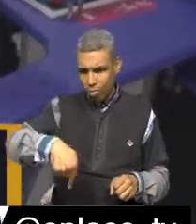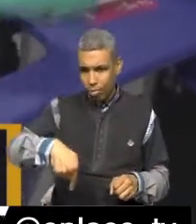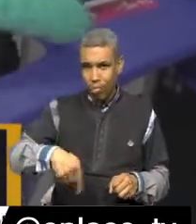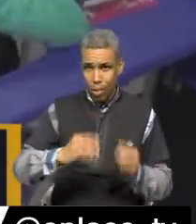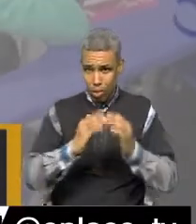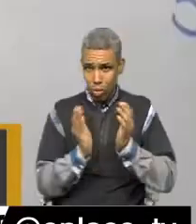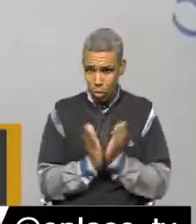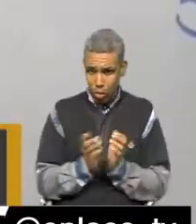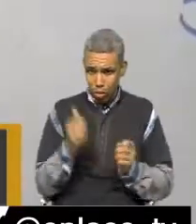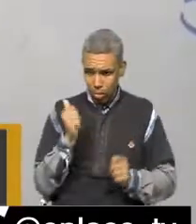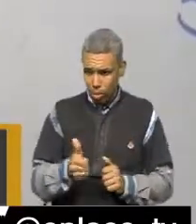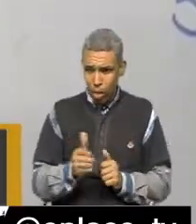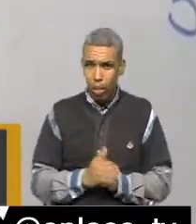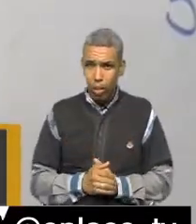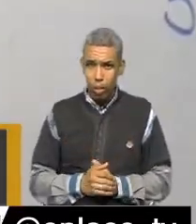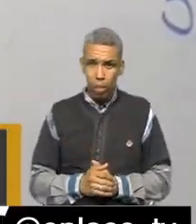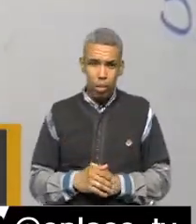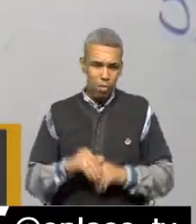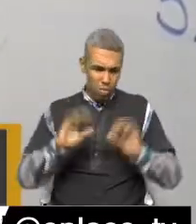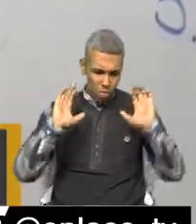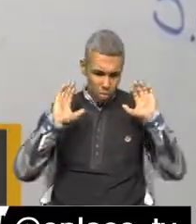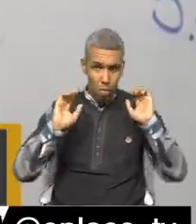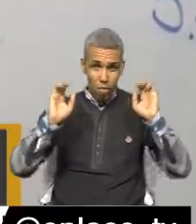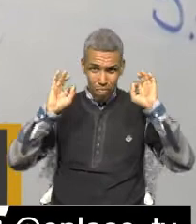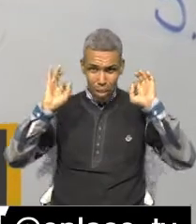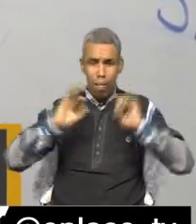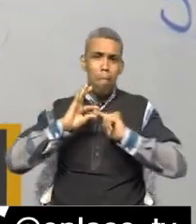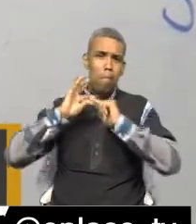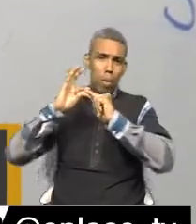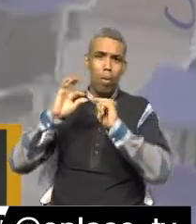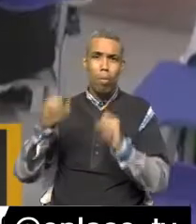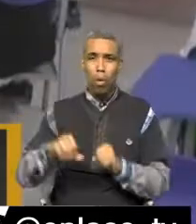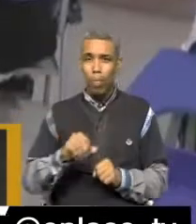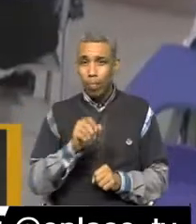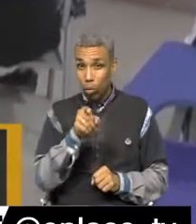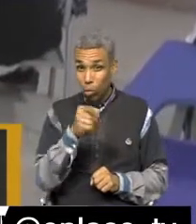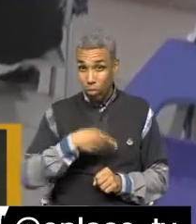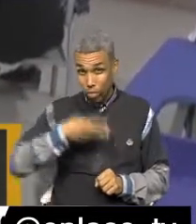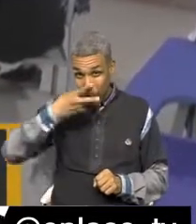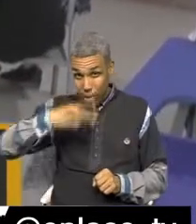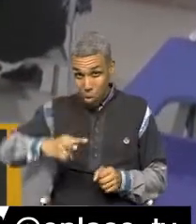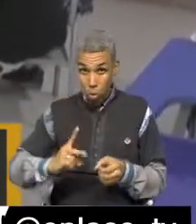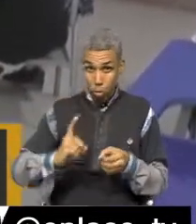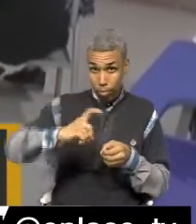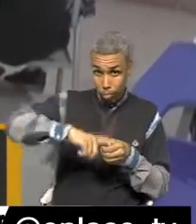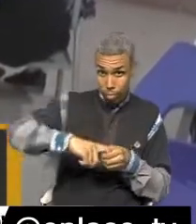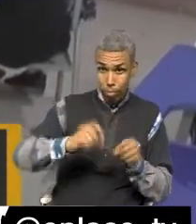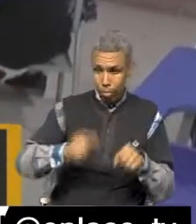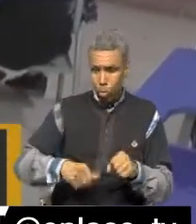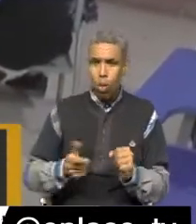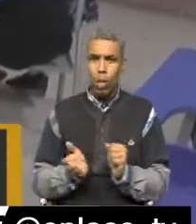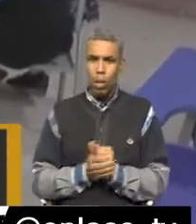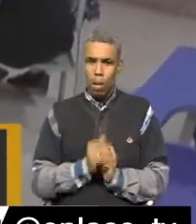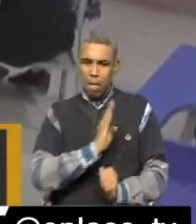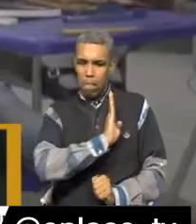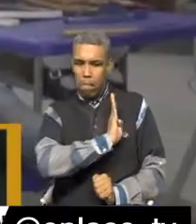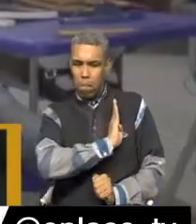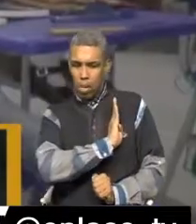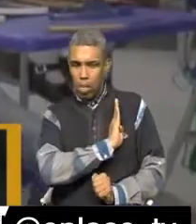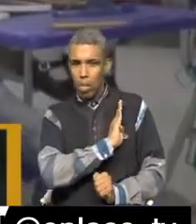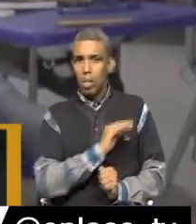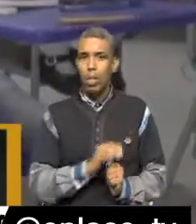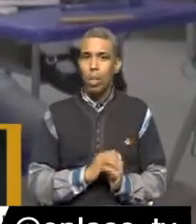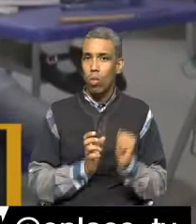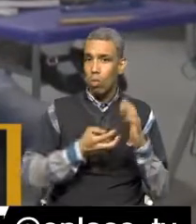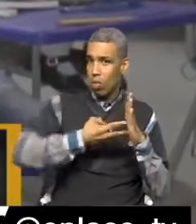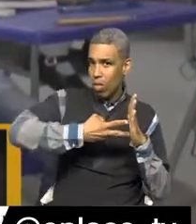como una opción en donde sus hijos van a formarse en una media técnica. Estamos este año